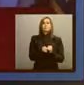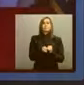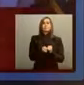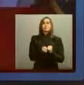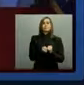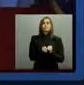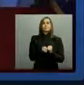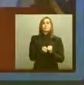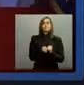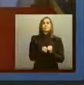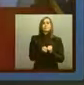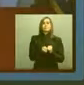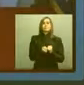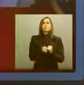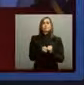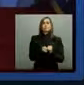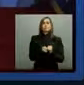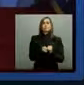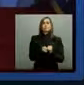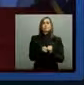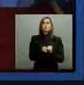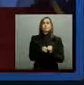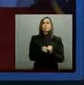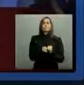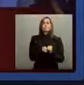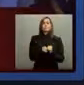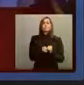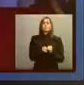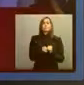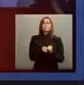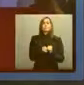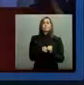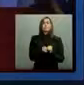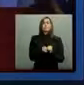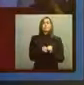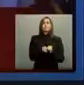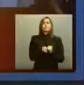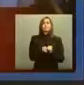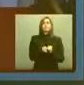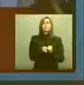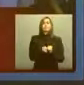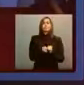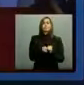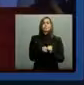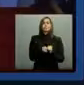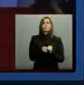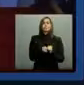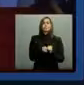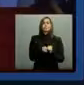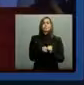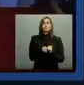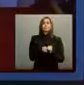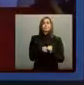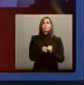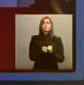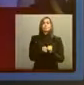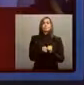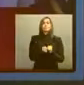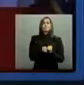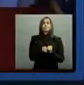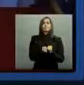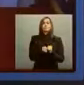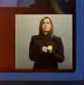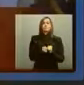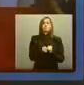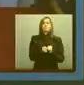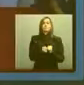la canasta familiar pregúntele si libre es cruz no tiene el poder de la mayoría pregúntele macarrulla